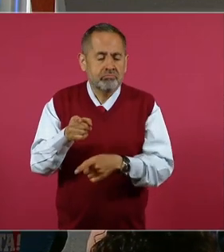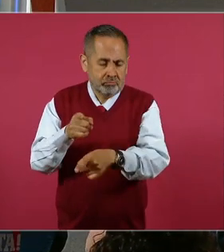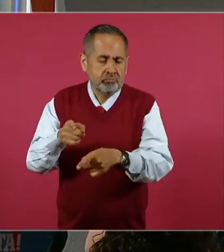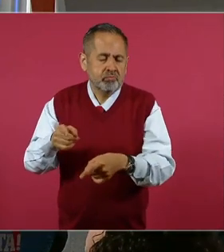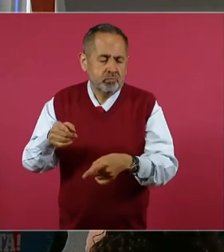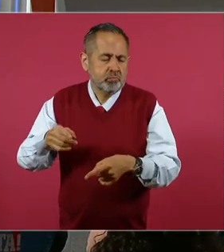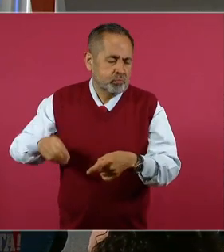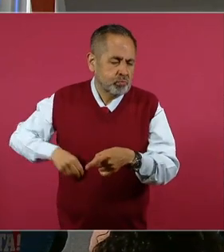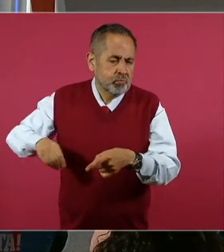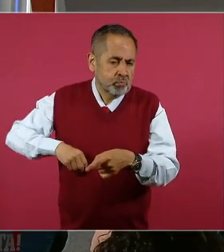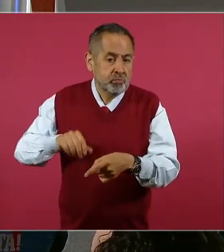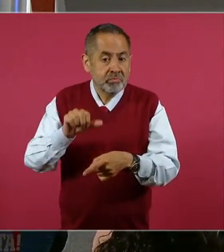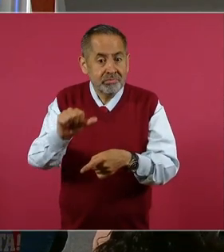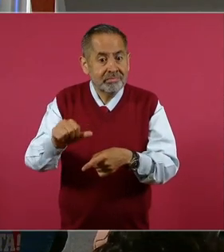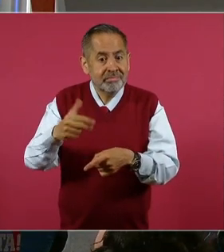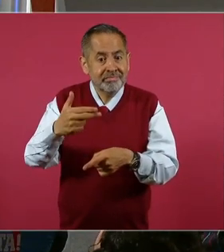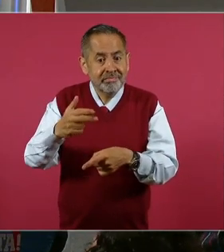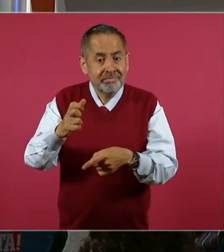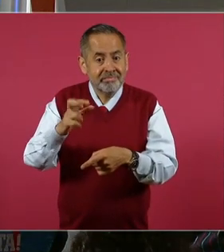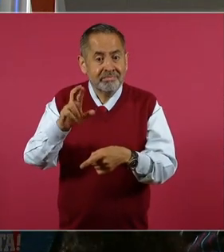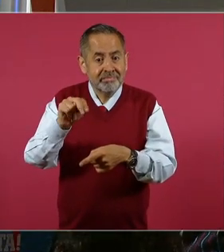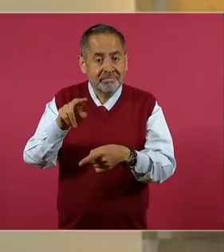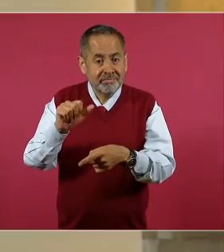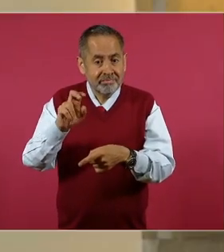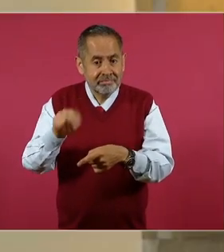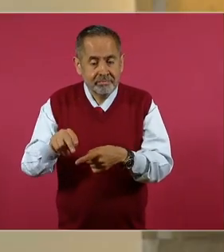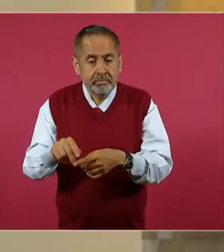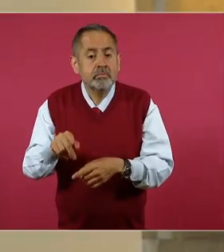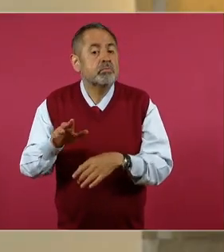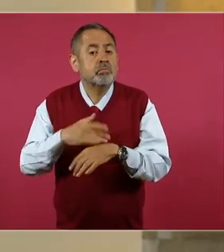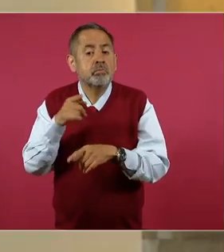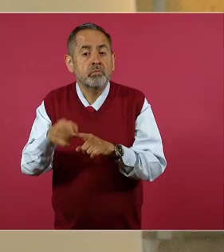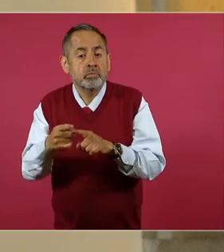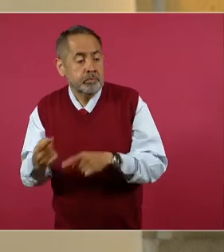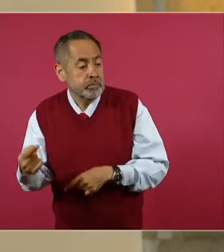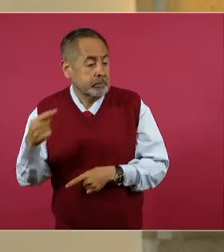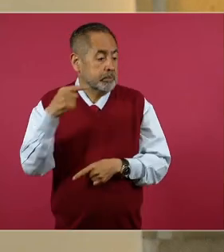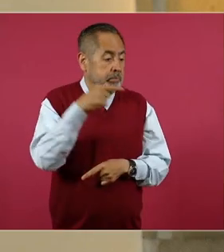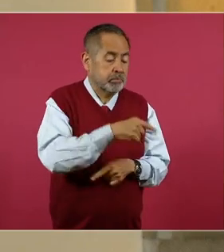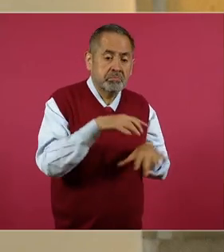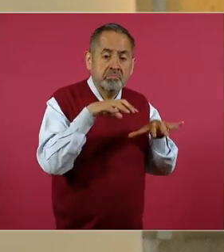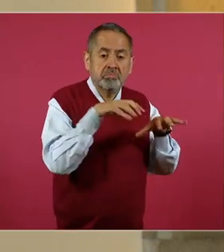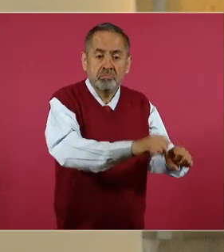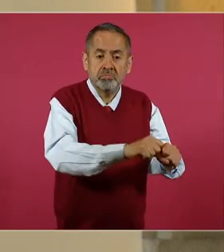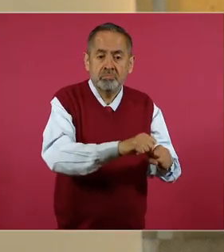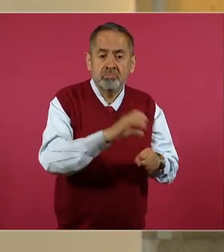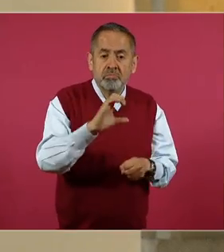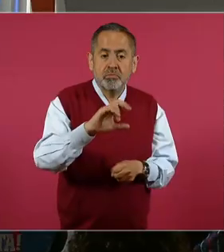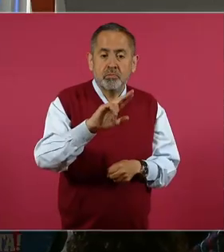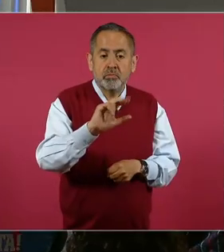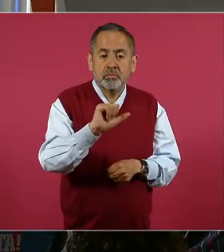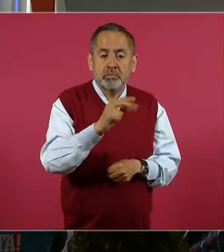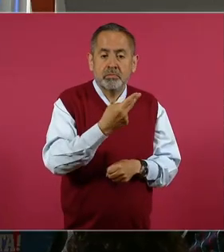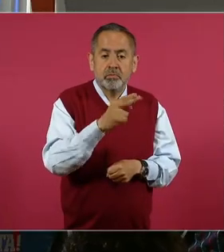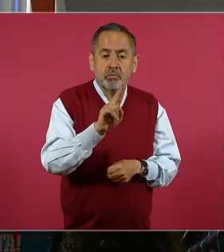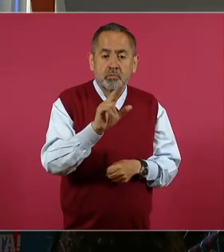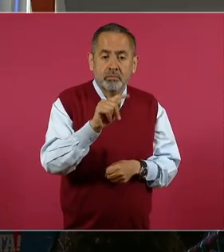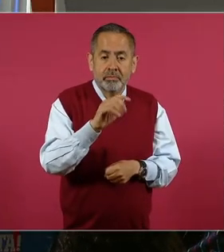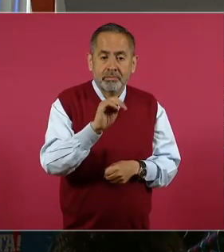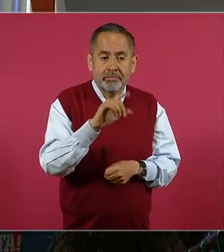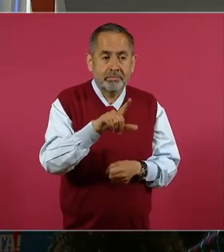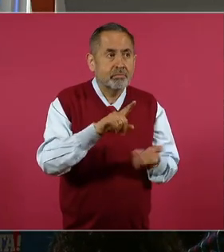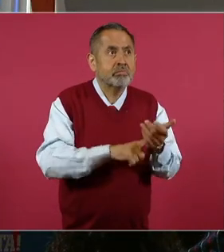asesinato de Cuauhtémoc, último mandatario azteca, en